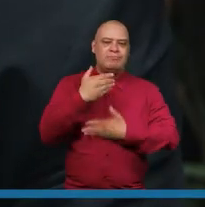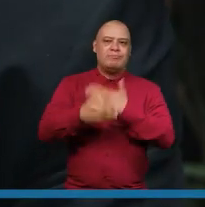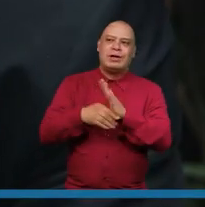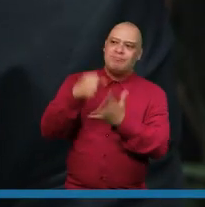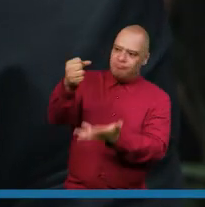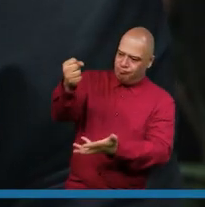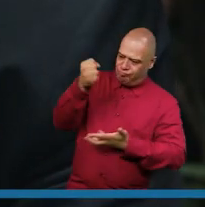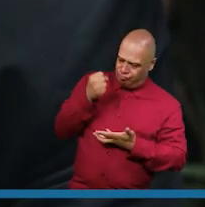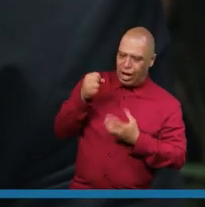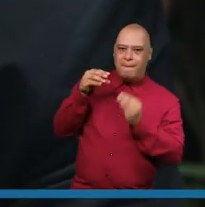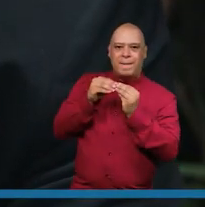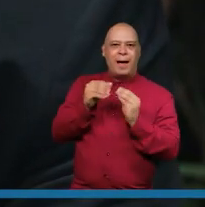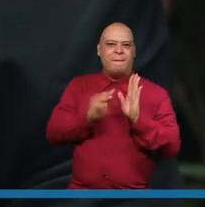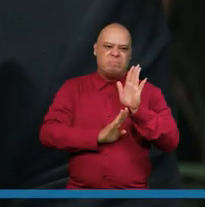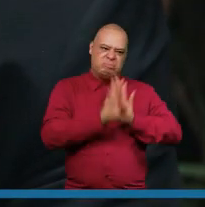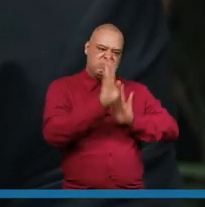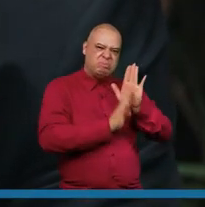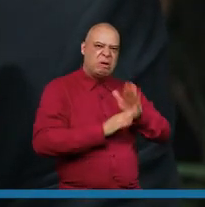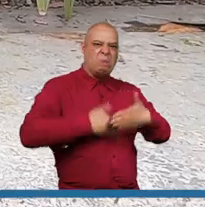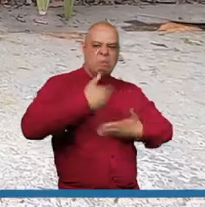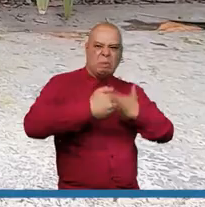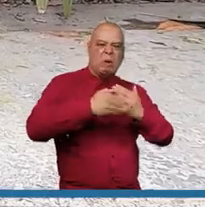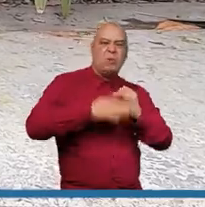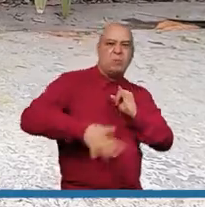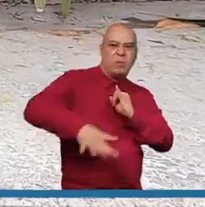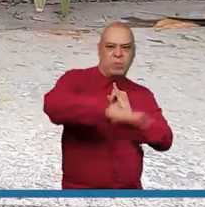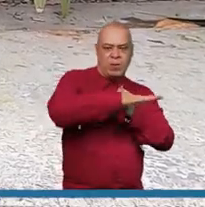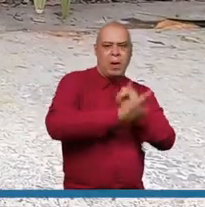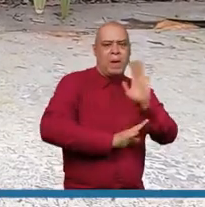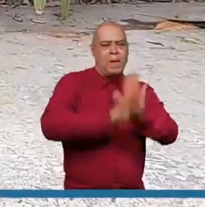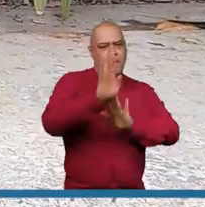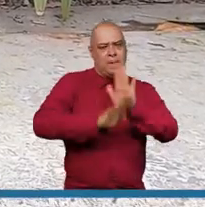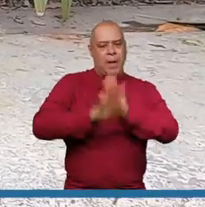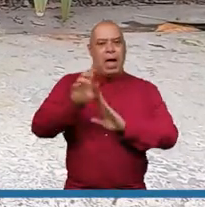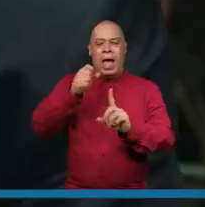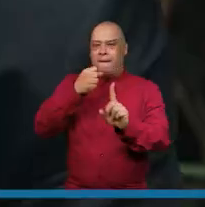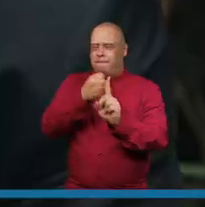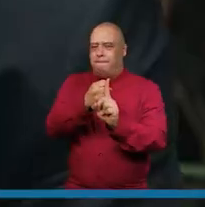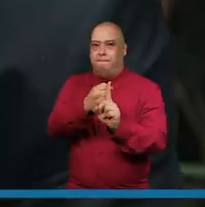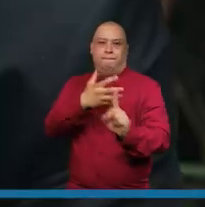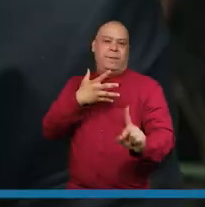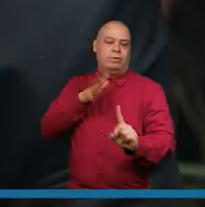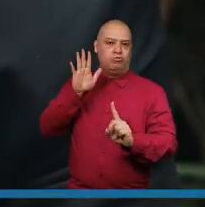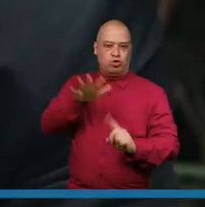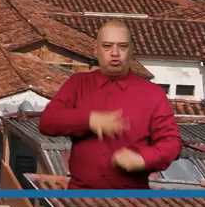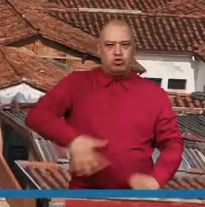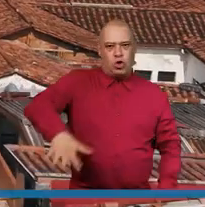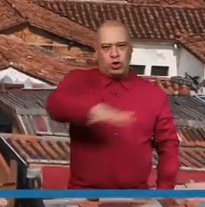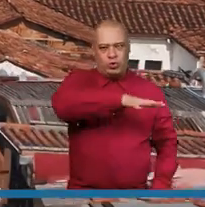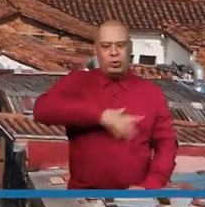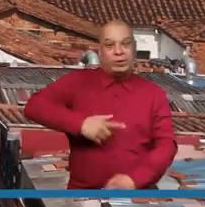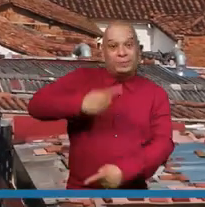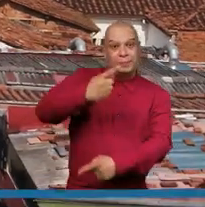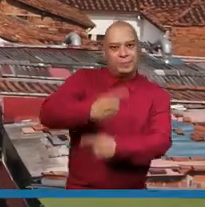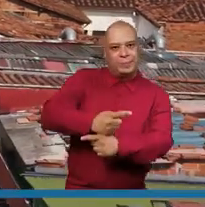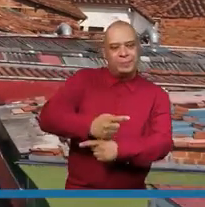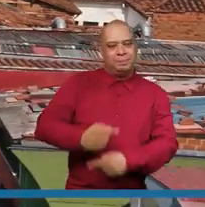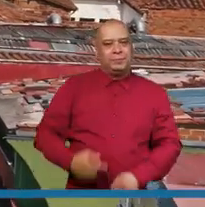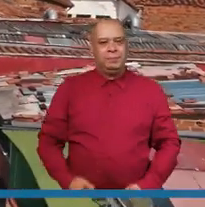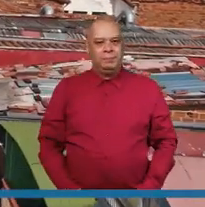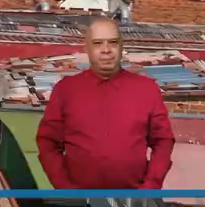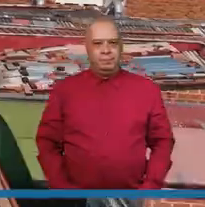para apalancar programas metropolitanos y de un impacto de territorio.